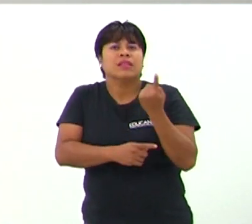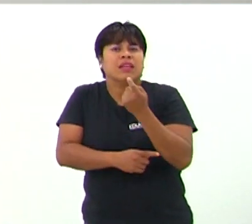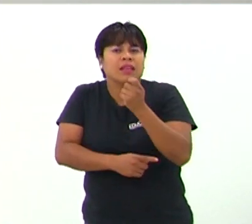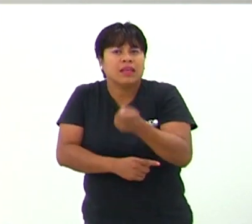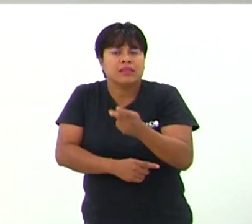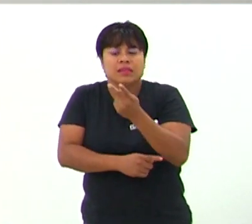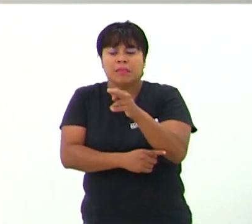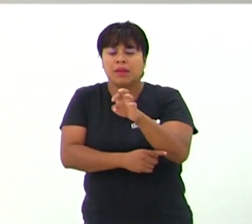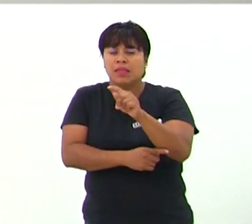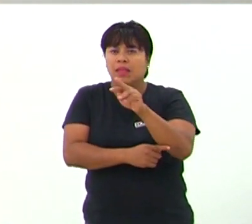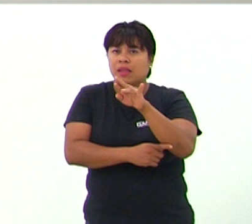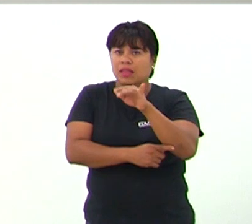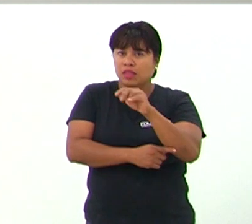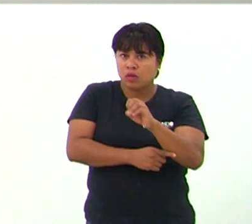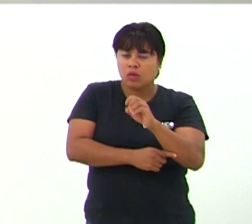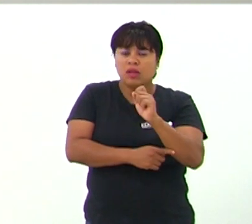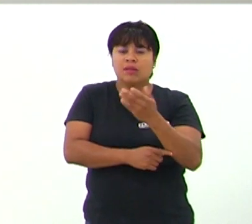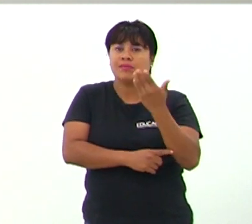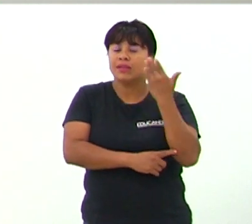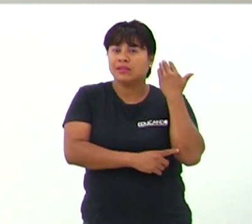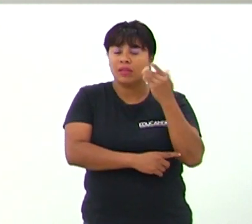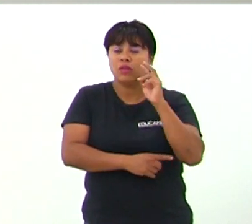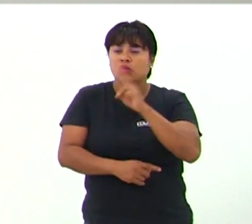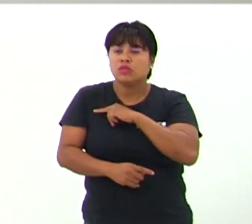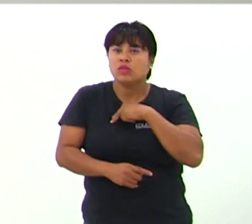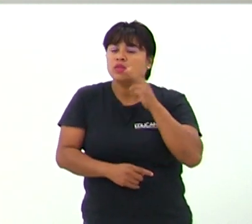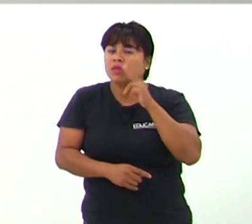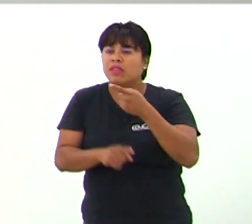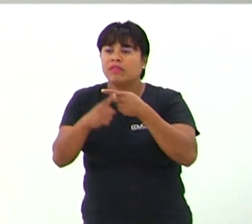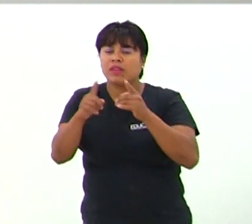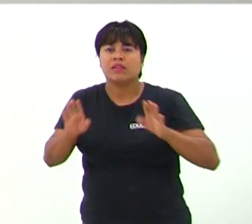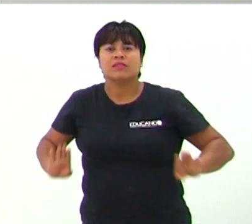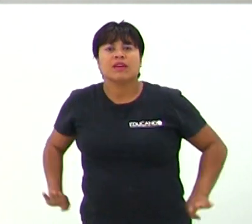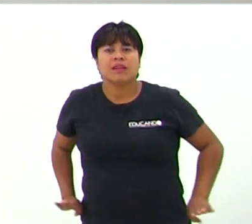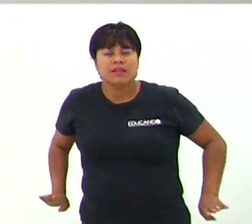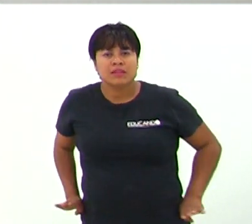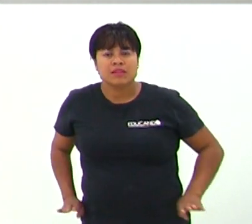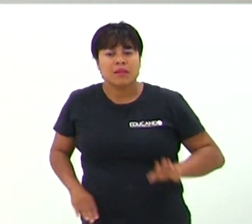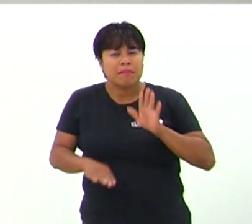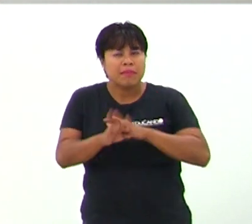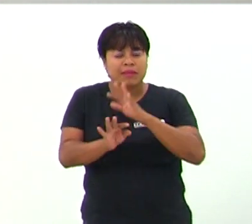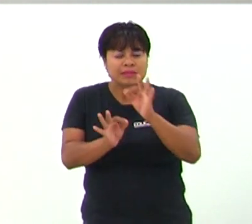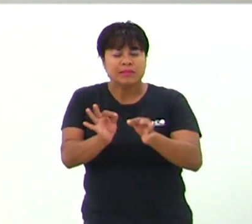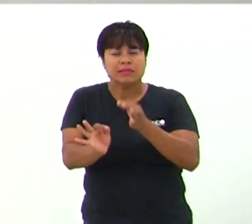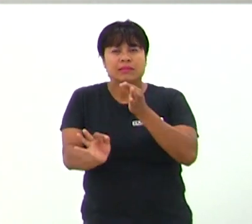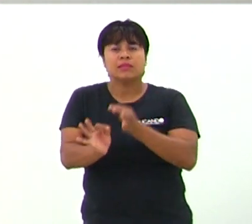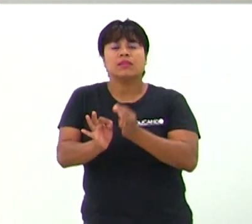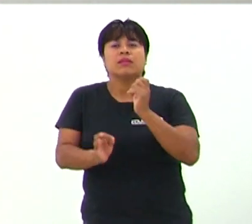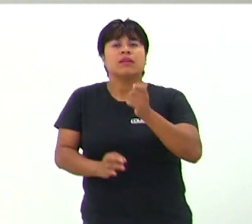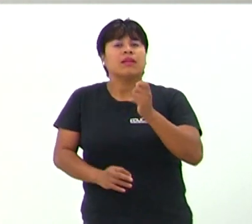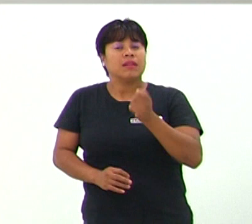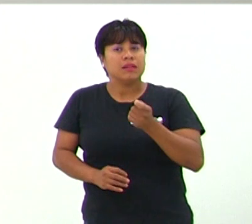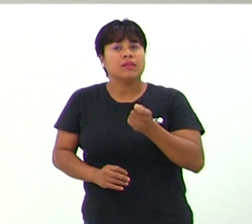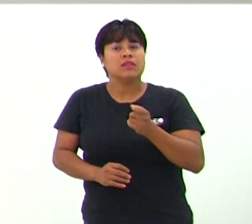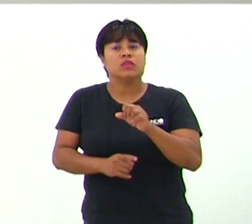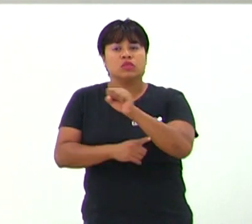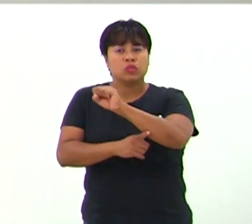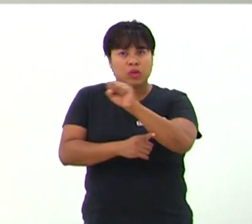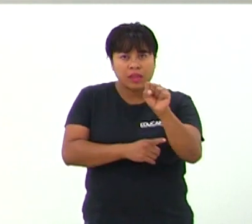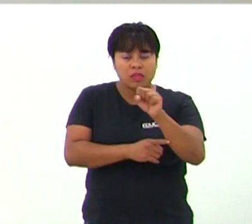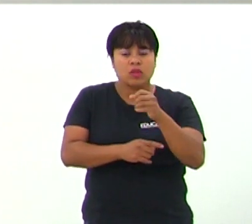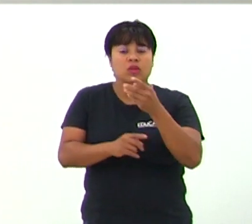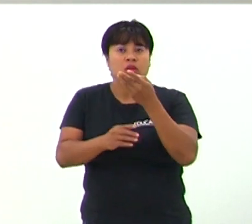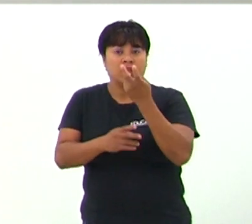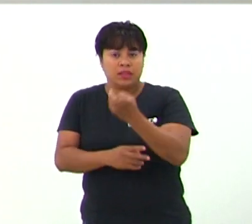el pretérito que nos permitió identificar características más precisas de lo que eran los sujetos de